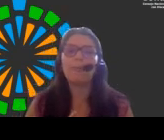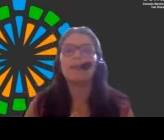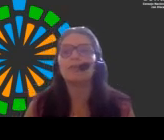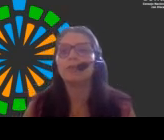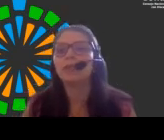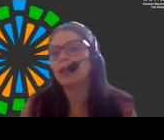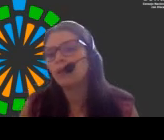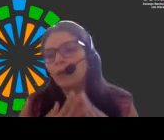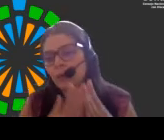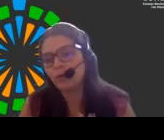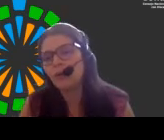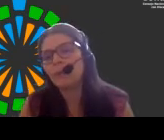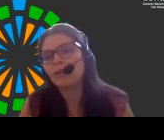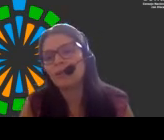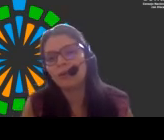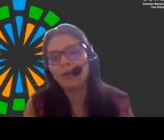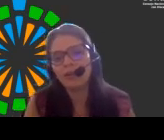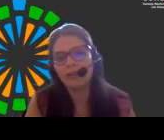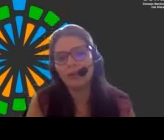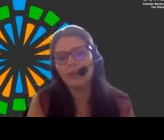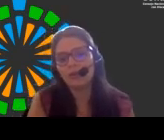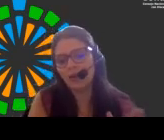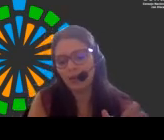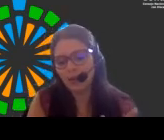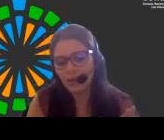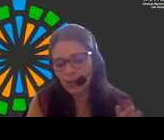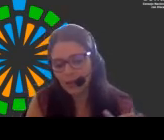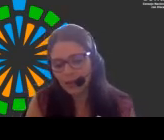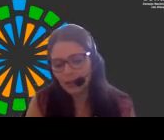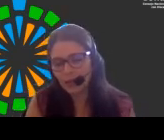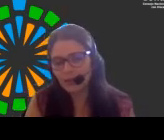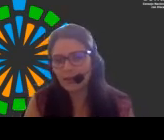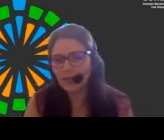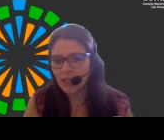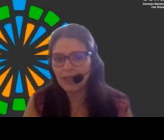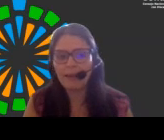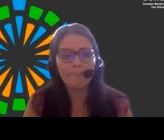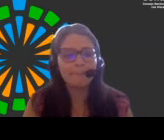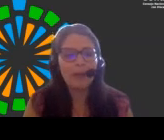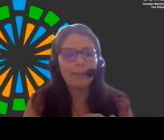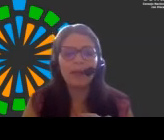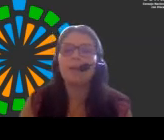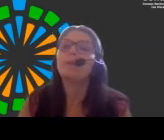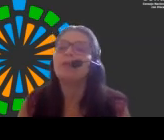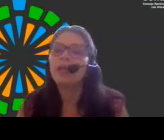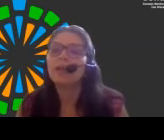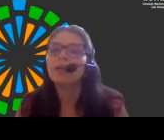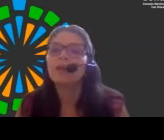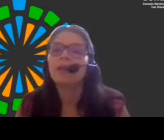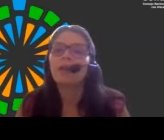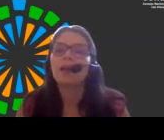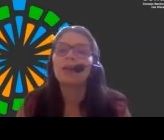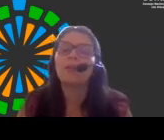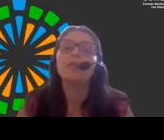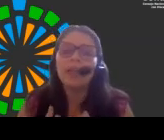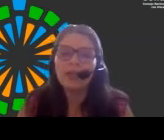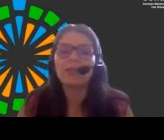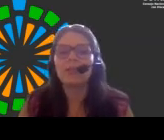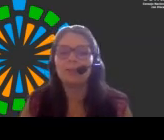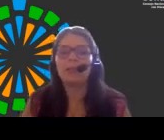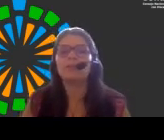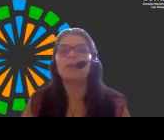y es un contacto que bueno yo le pasé a las organizadoras acá de de esta charla para que pudieran